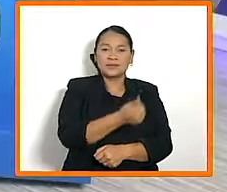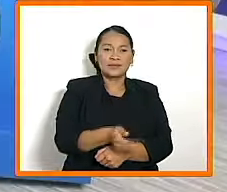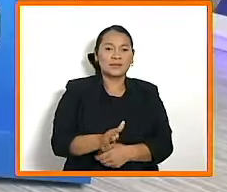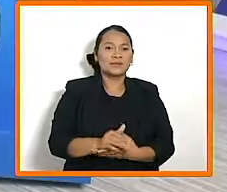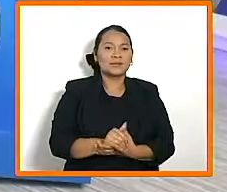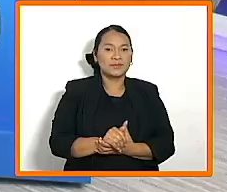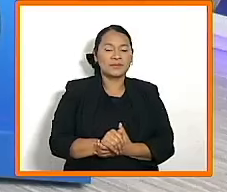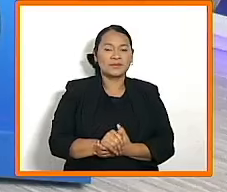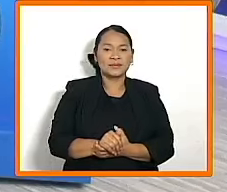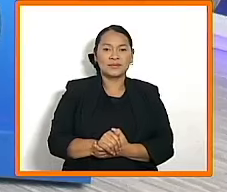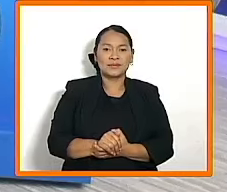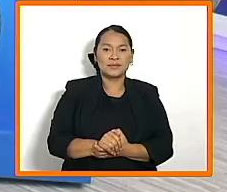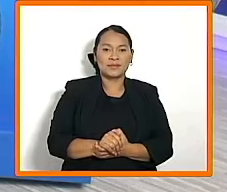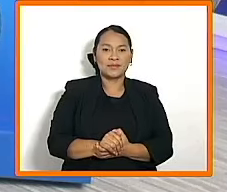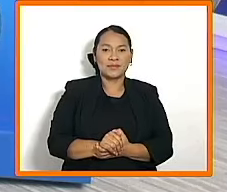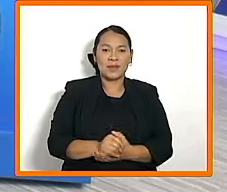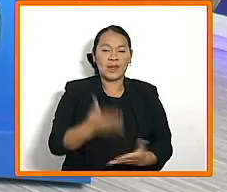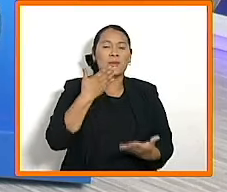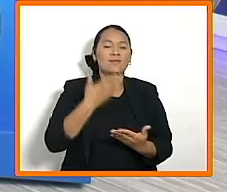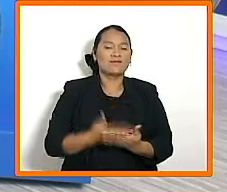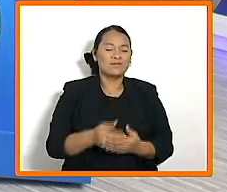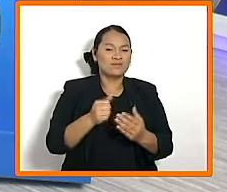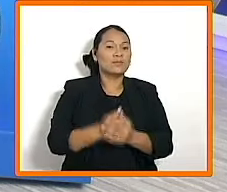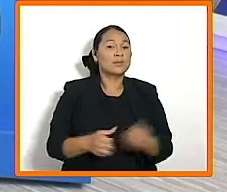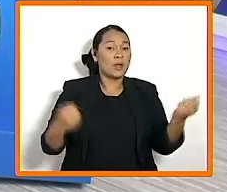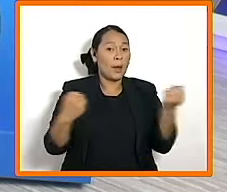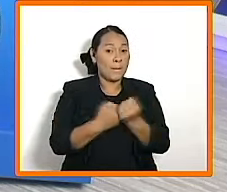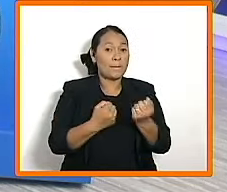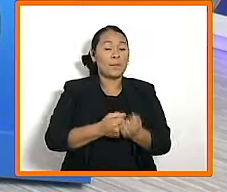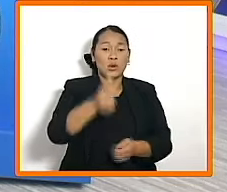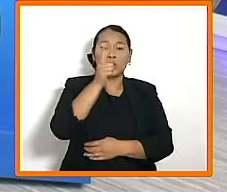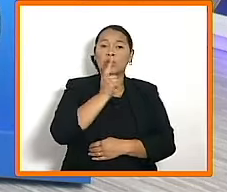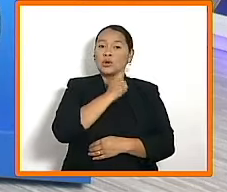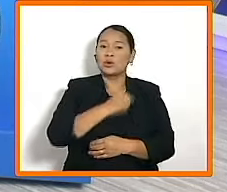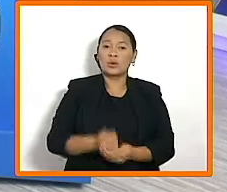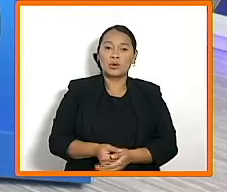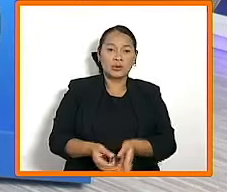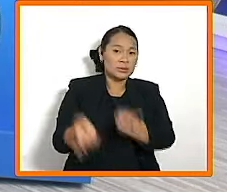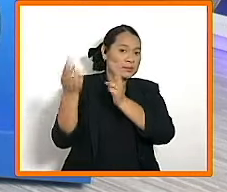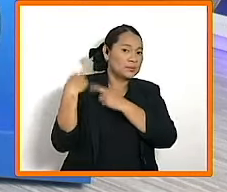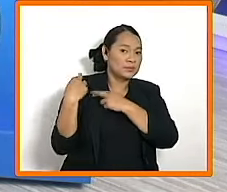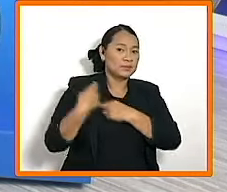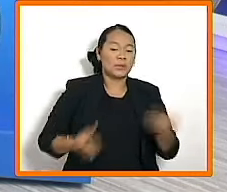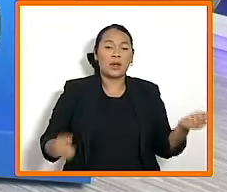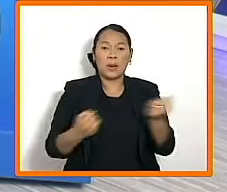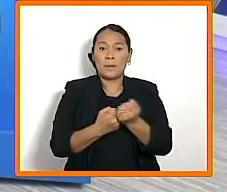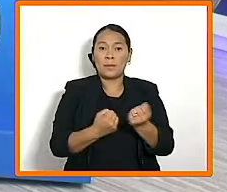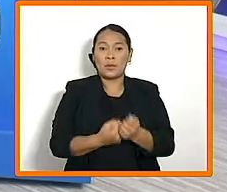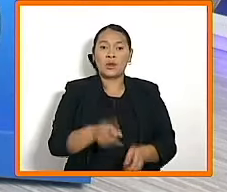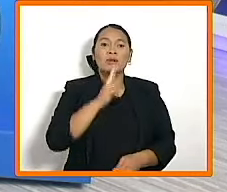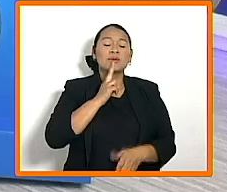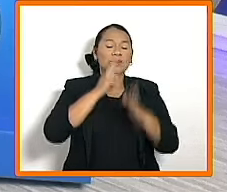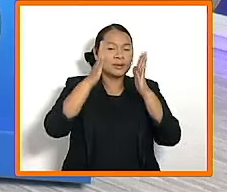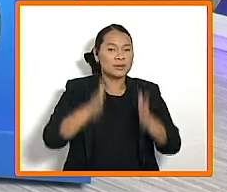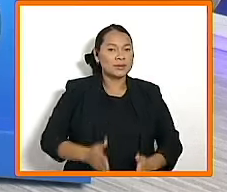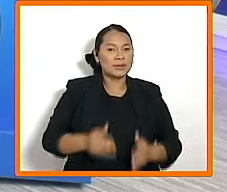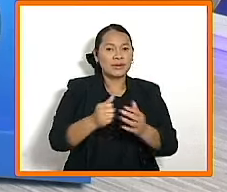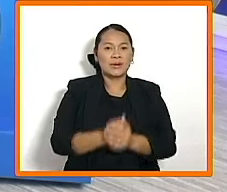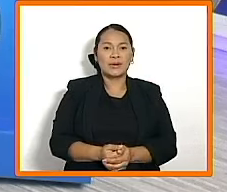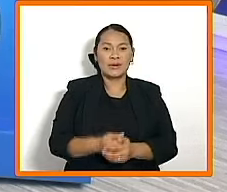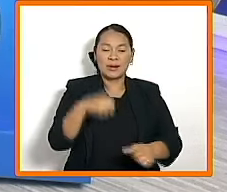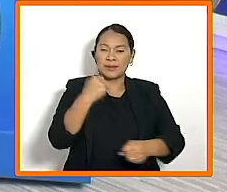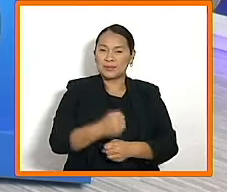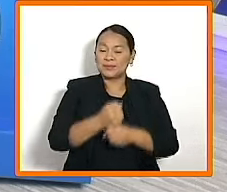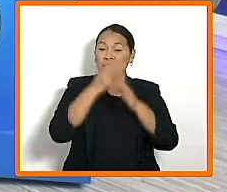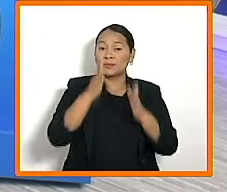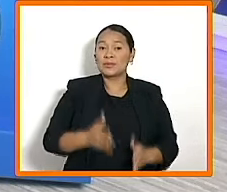llamas excelente por parte de loto haciéndose responsable y apoyando esta causa el hondureño se caracteriza por ser una persona trabajadora yo sé